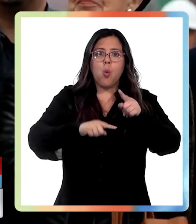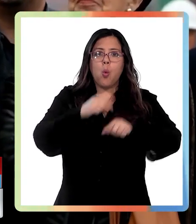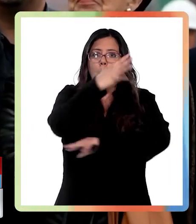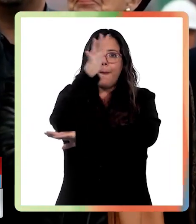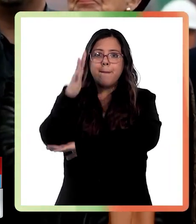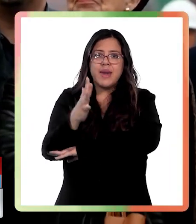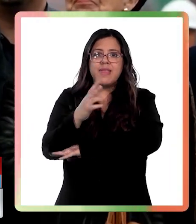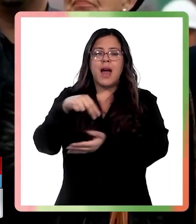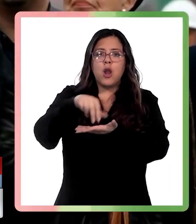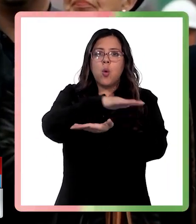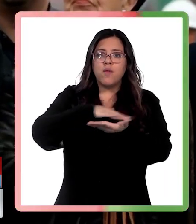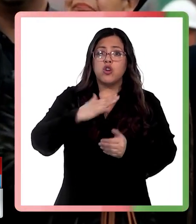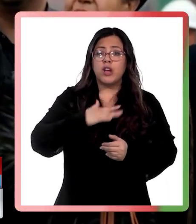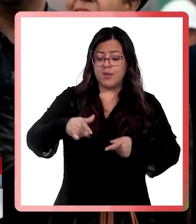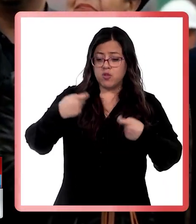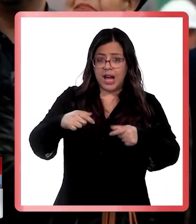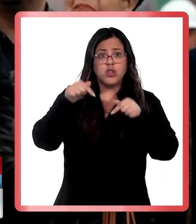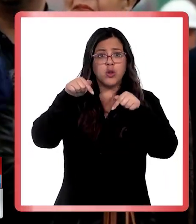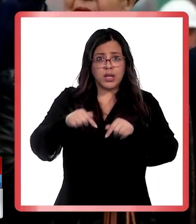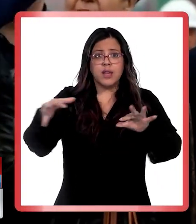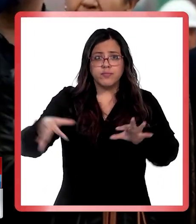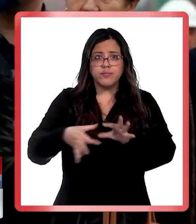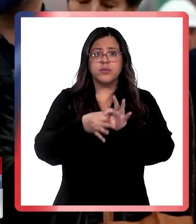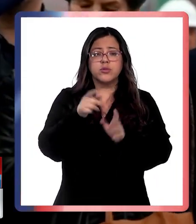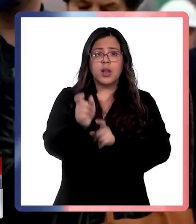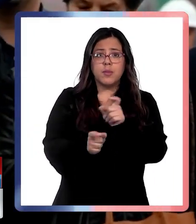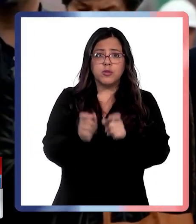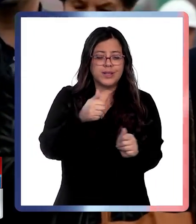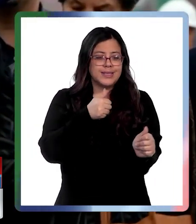Queremos hacer estas inversiones en conjunto con la comunidad. Acá,